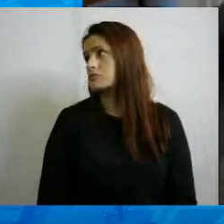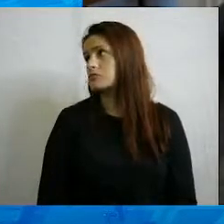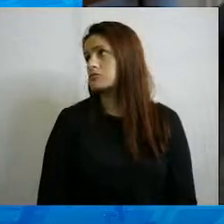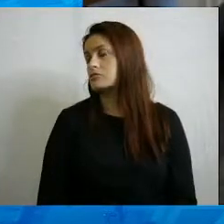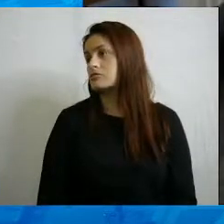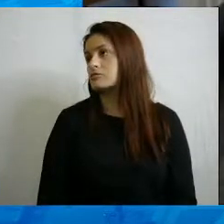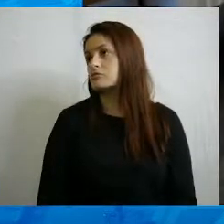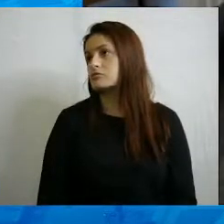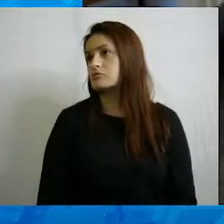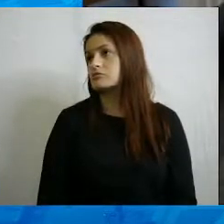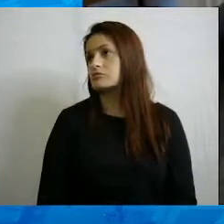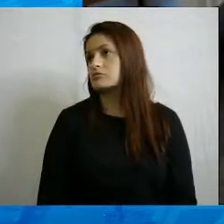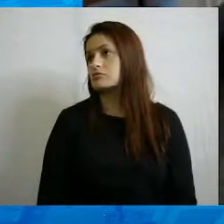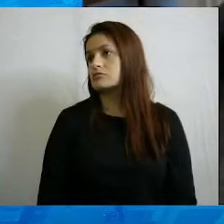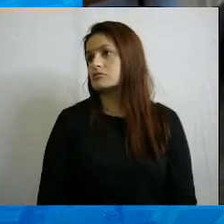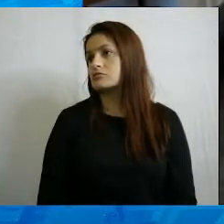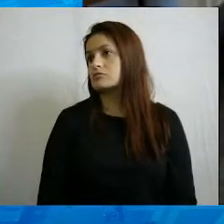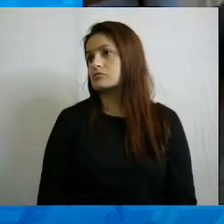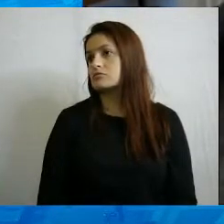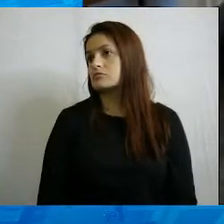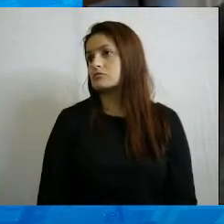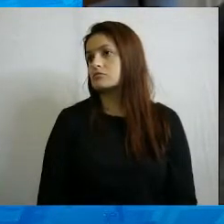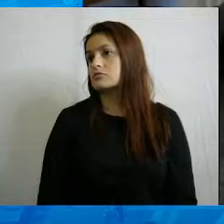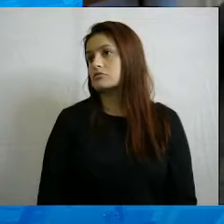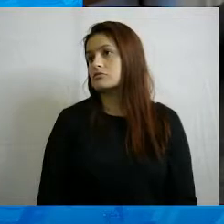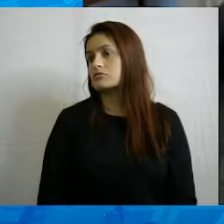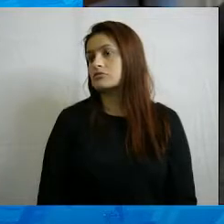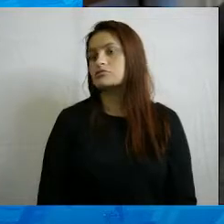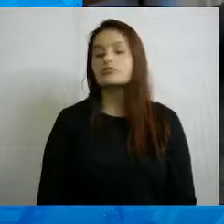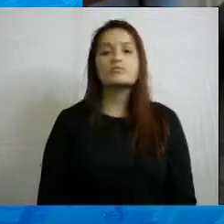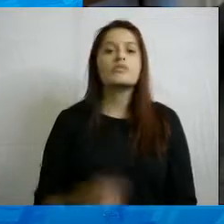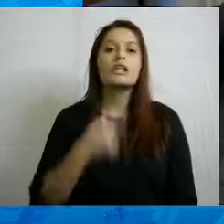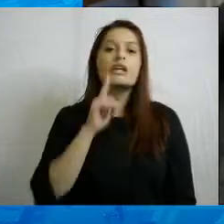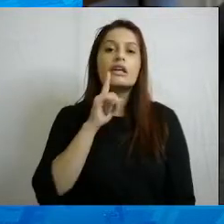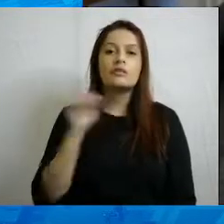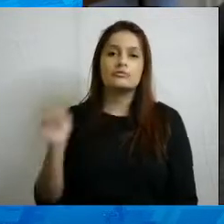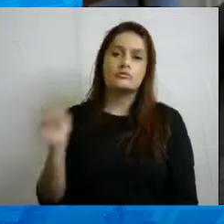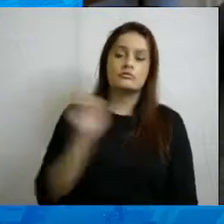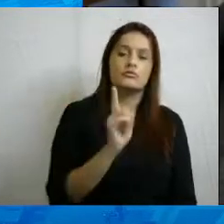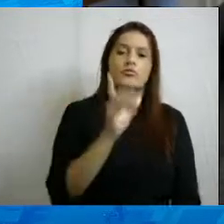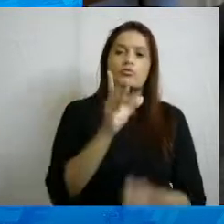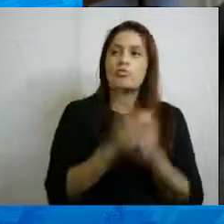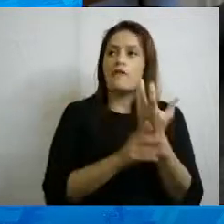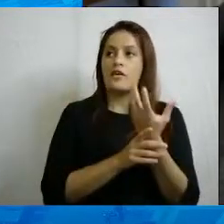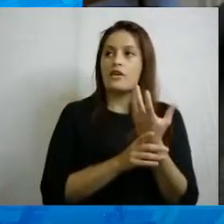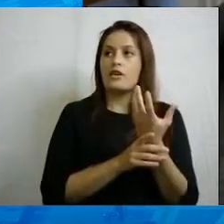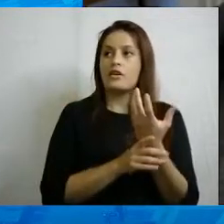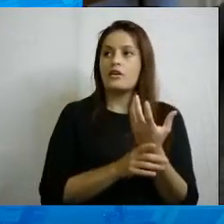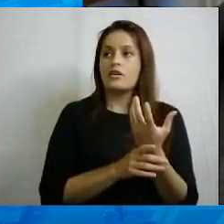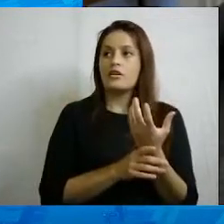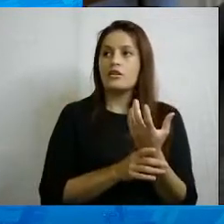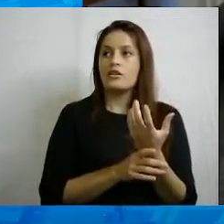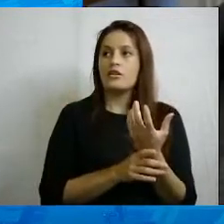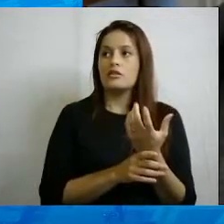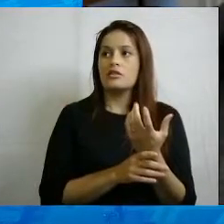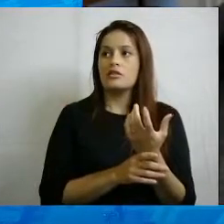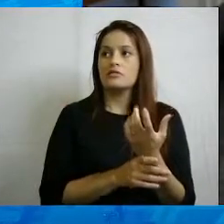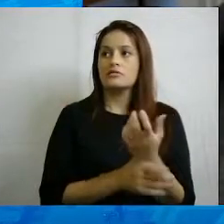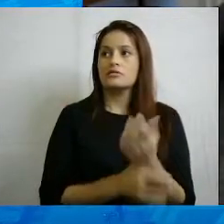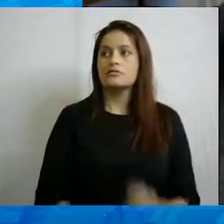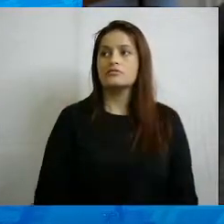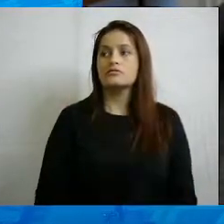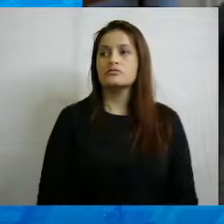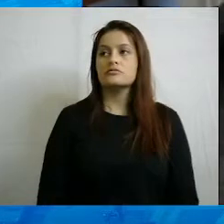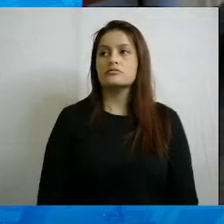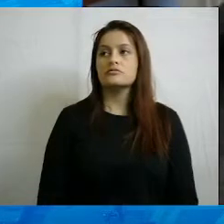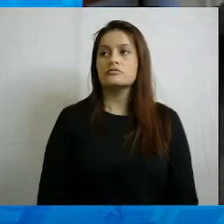abogada, quien se incorporó el día viernes primero al equipo municipal y que ha estado en este